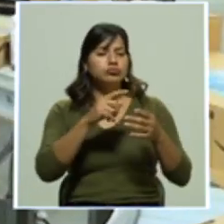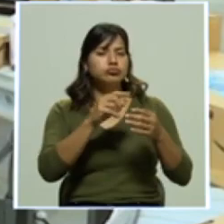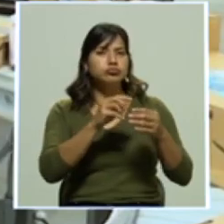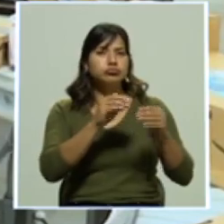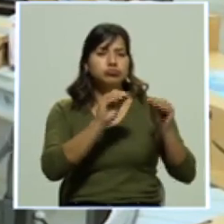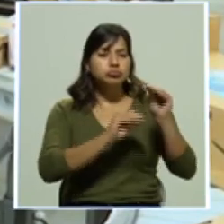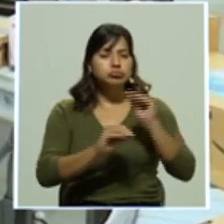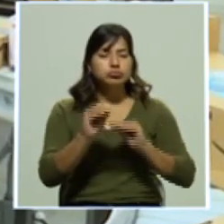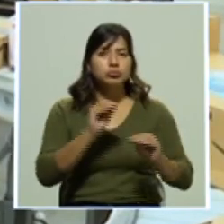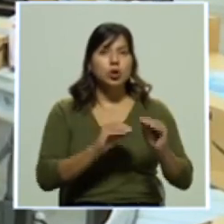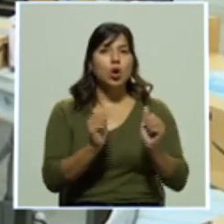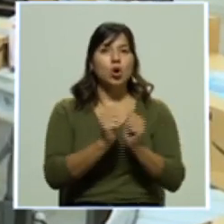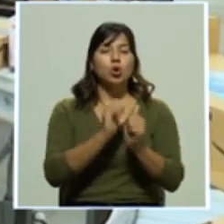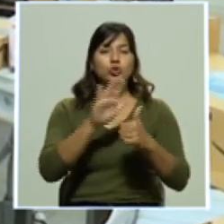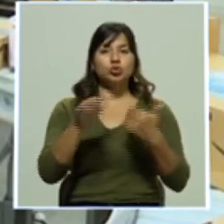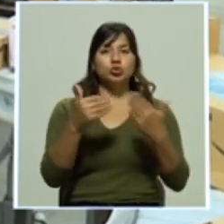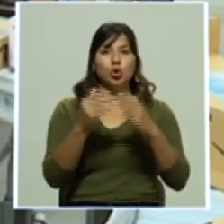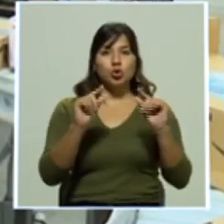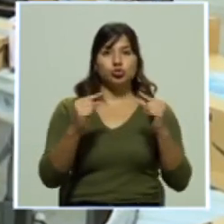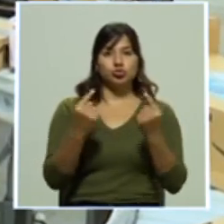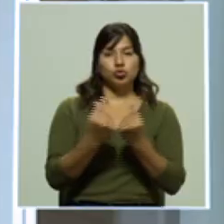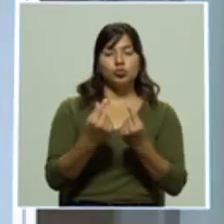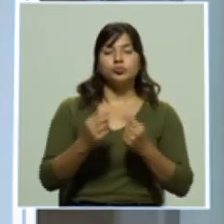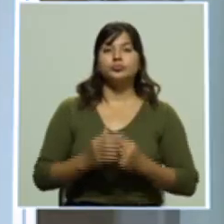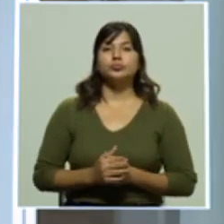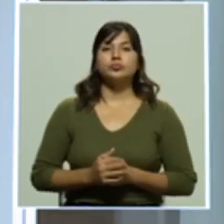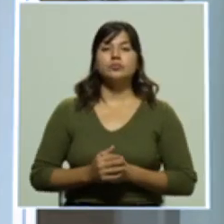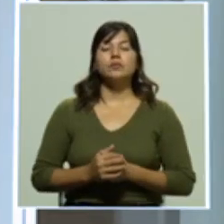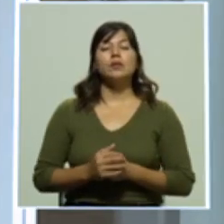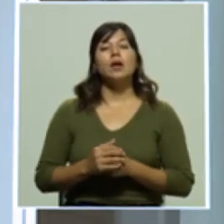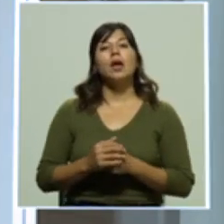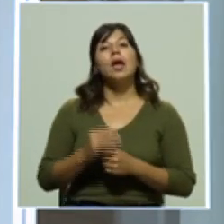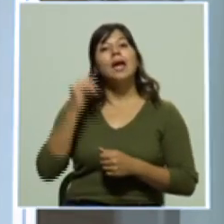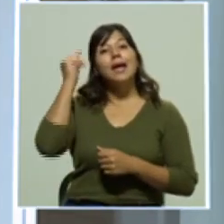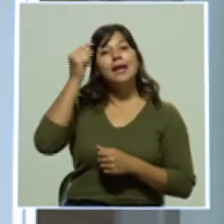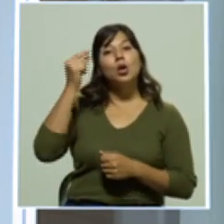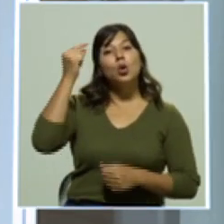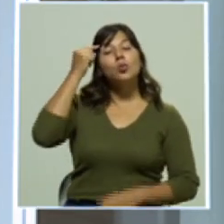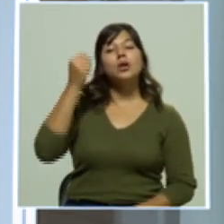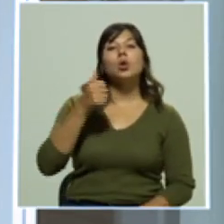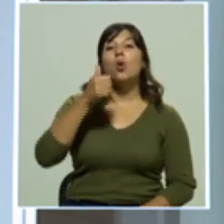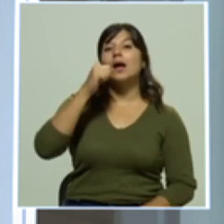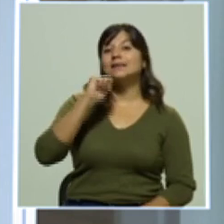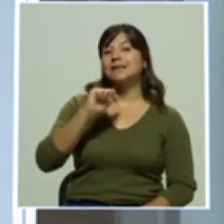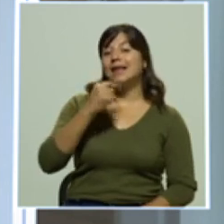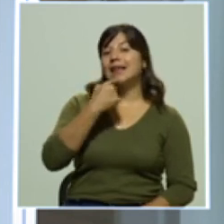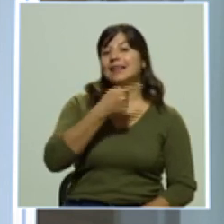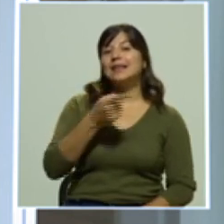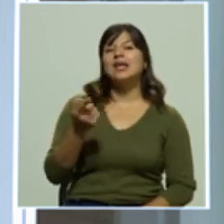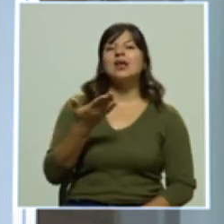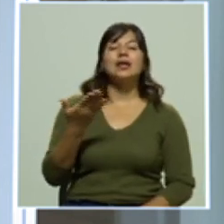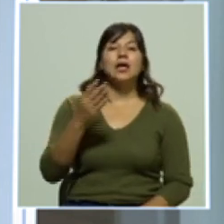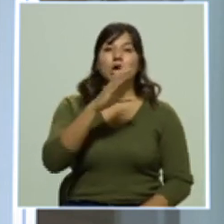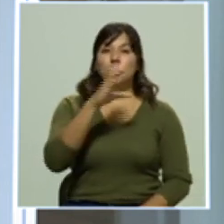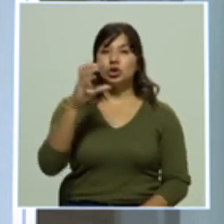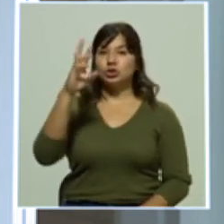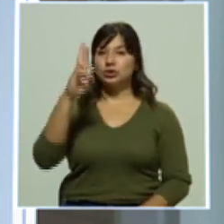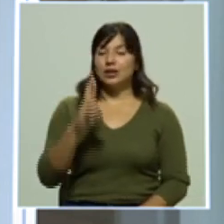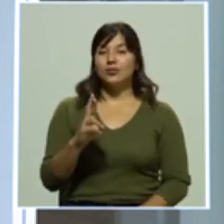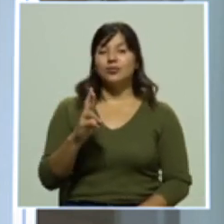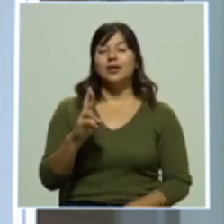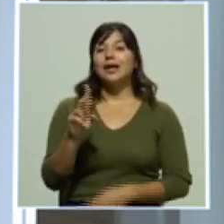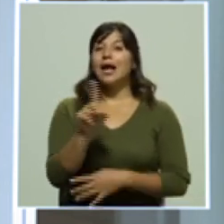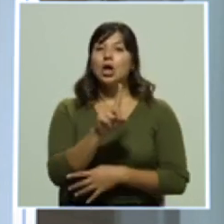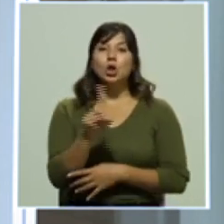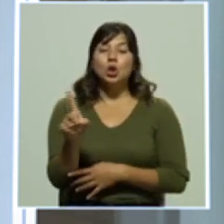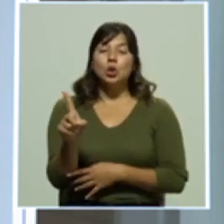sectores. Luego de que el Poder Ejecutivo reiterara el día de ayer que el país no está con las